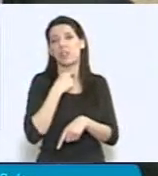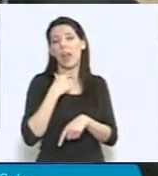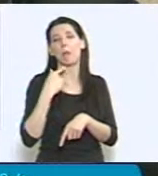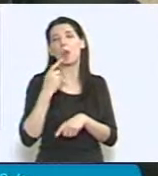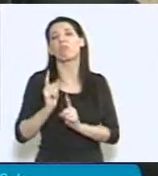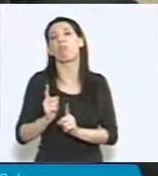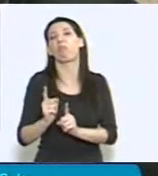Es claro que